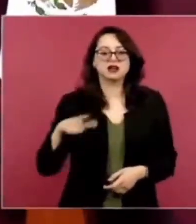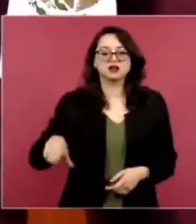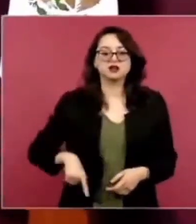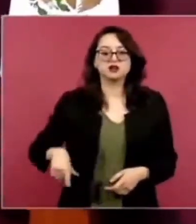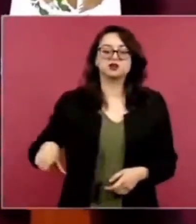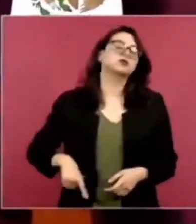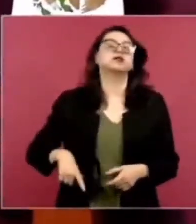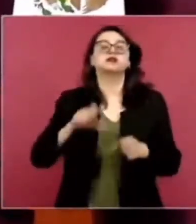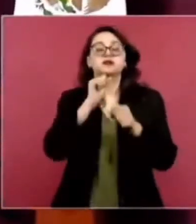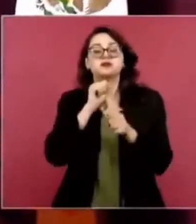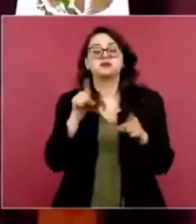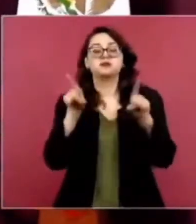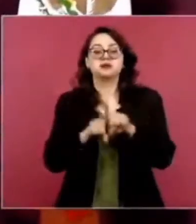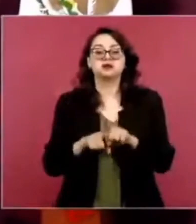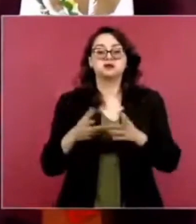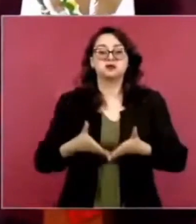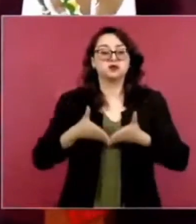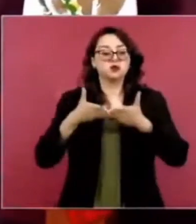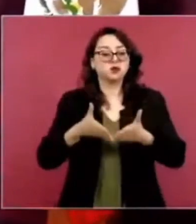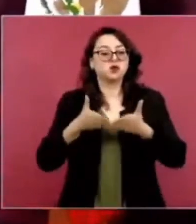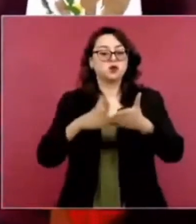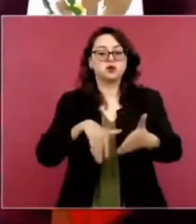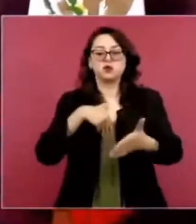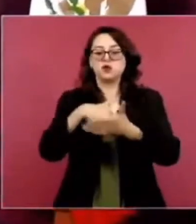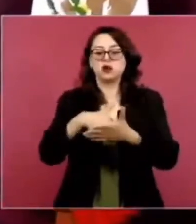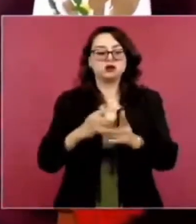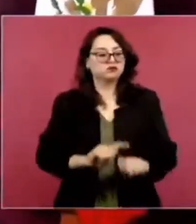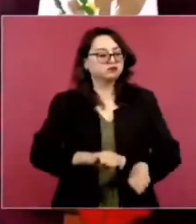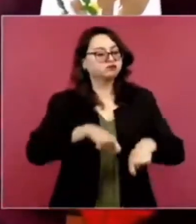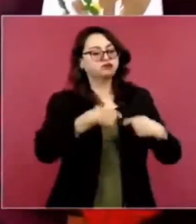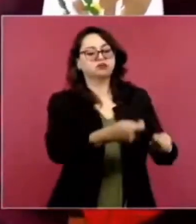Los puertos, todo.